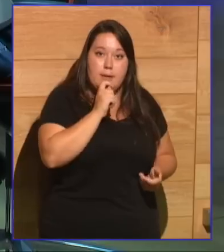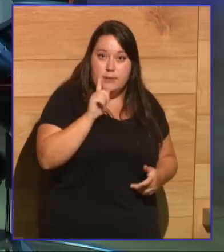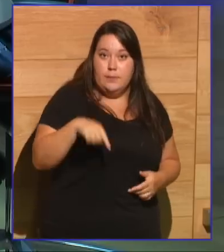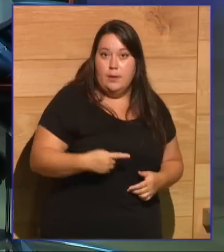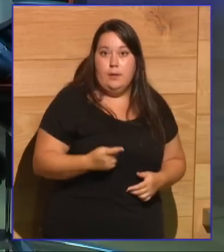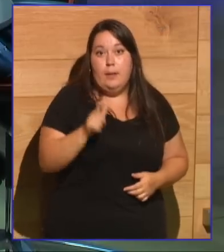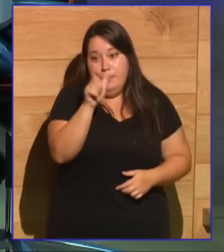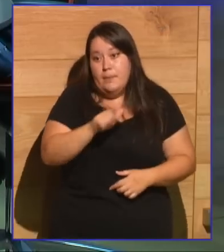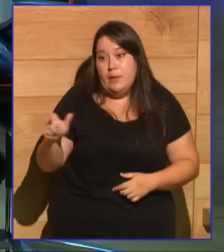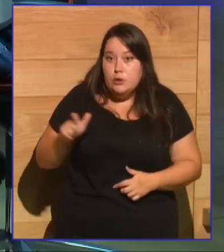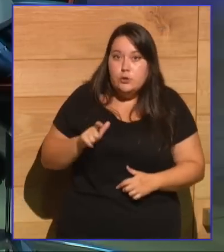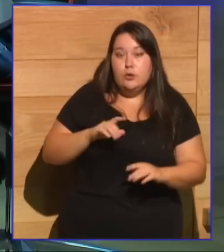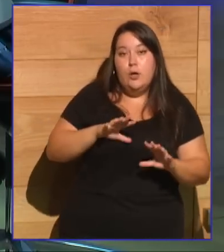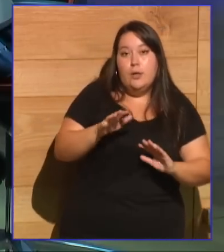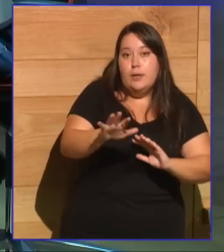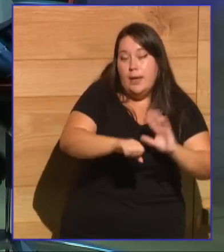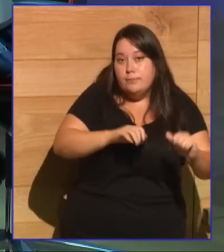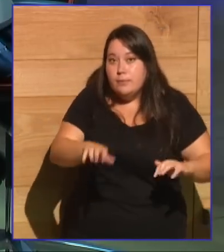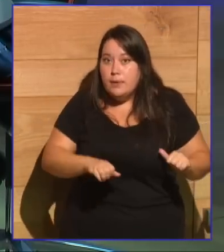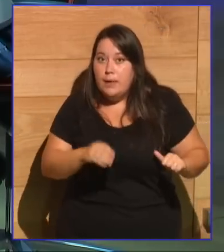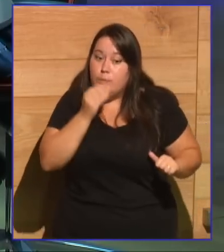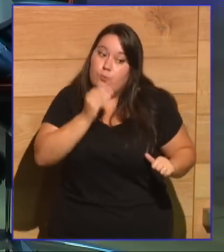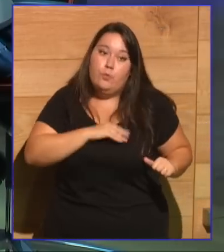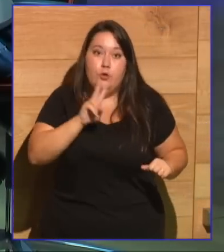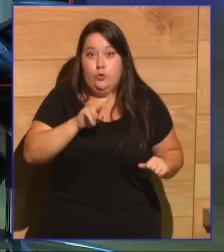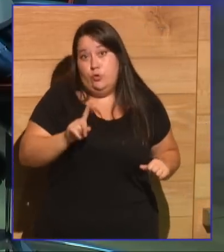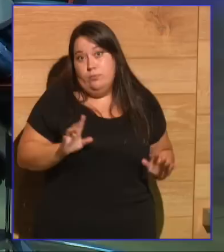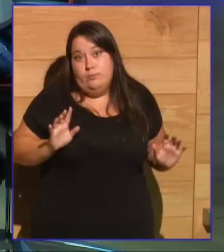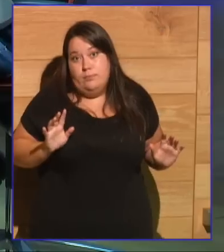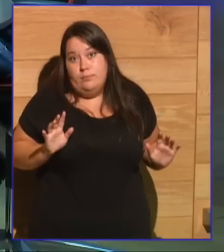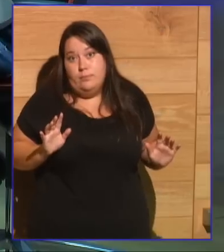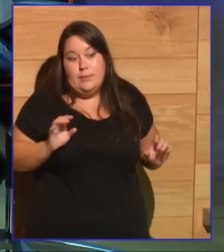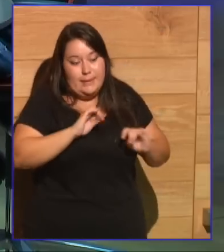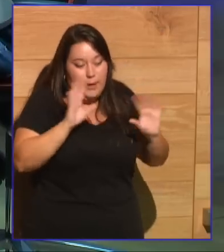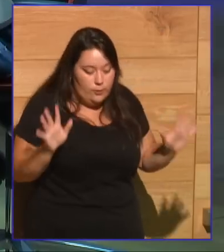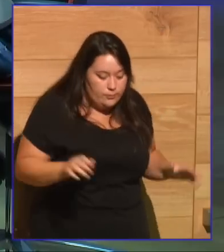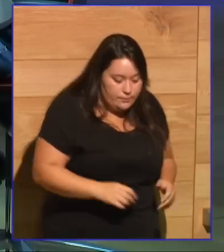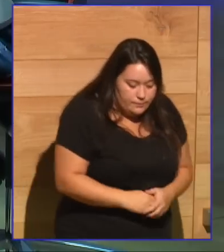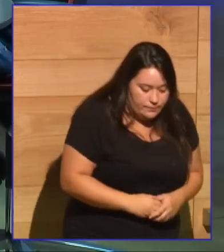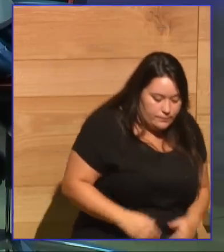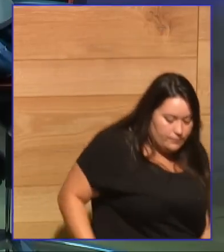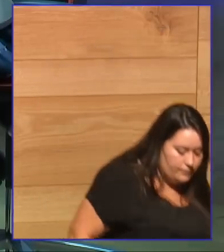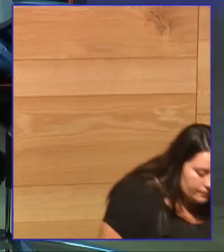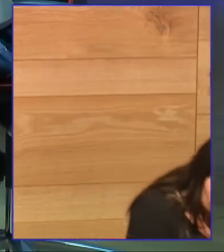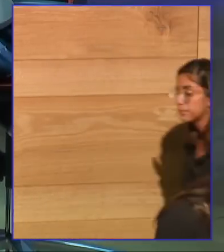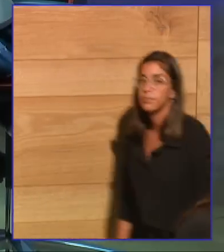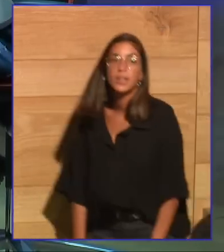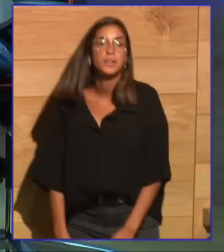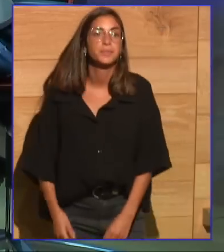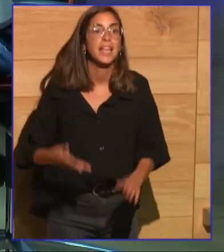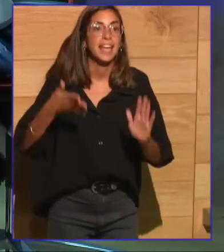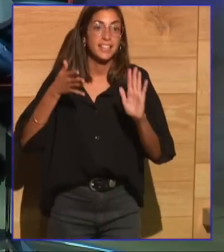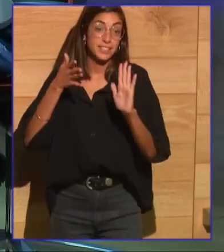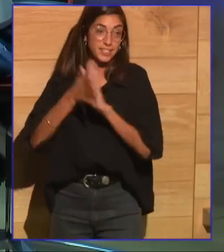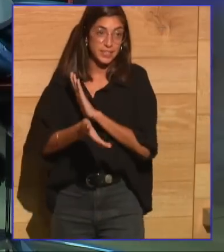unos señores que la recolectan y que a lo mejor no son tan bondadosos pero muy caro no quiere decir que es que